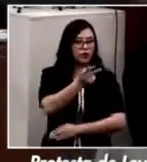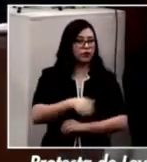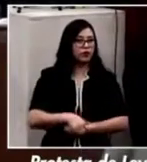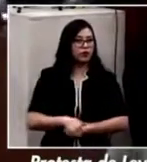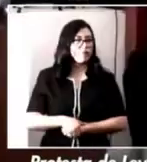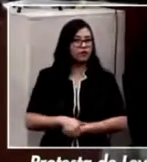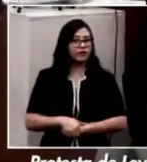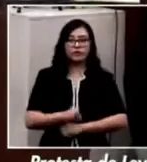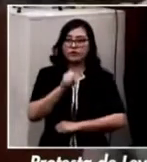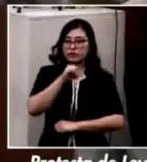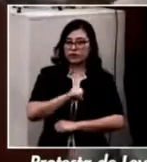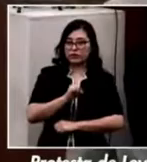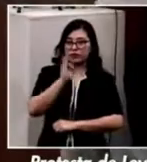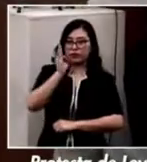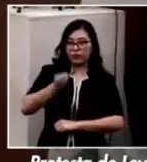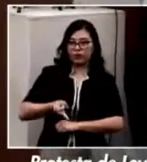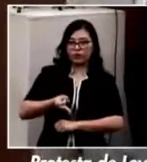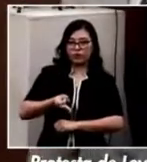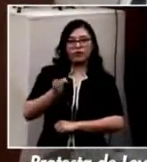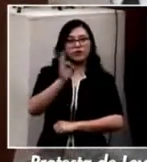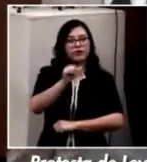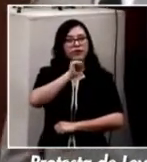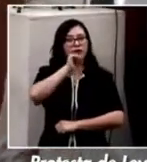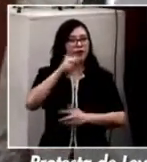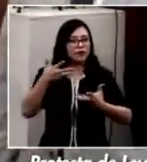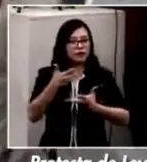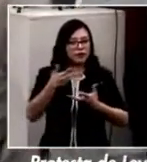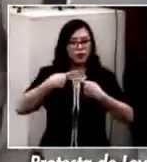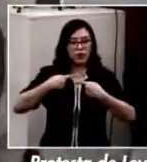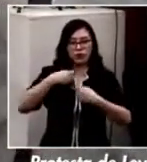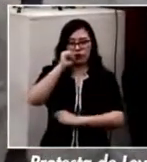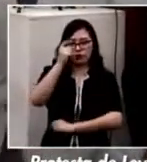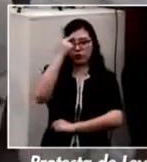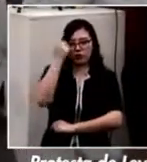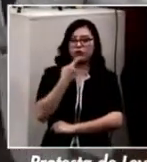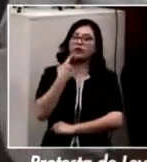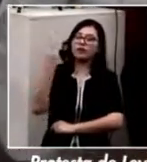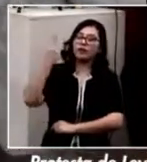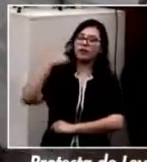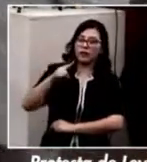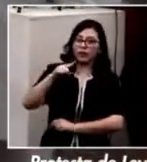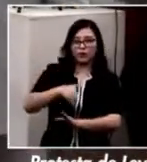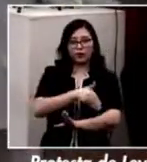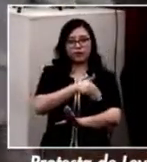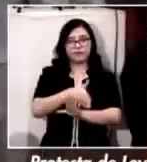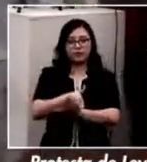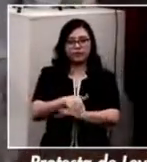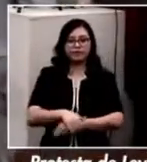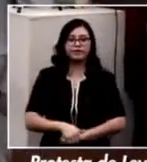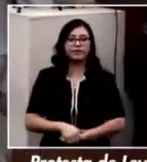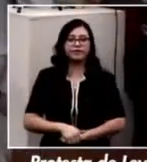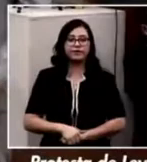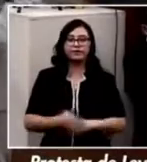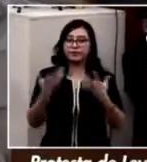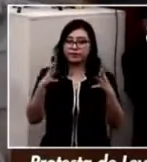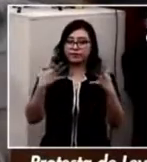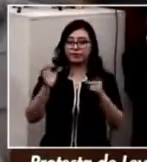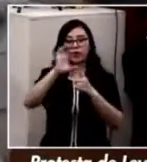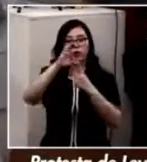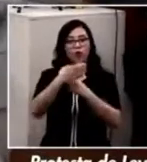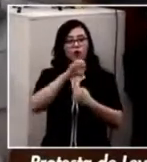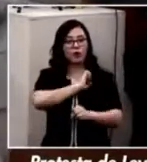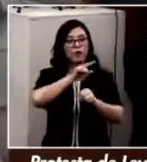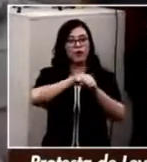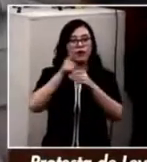obviamente dar cumplimiento a la exigencia de la sociedad. Pues, señor fiscal general, le agradezco mucho que nos haya tomado la llamada